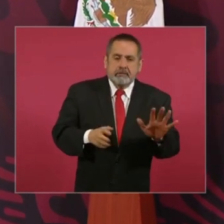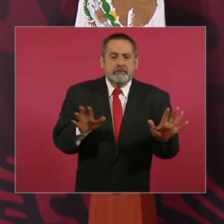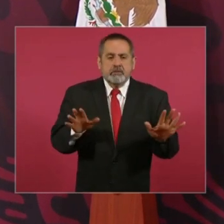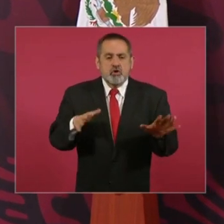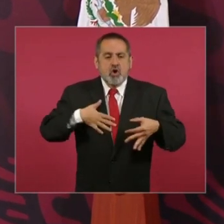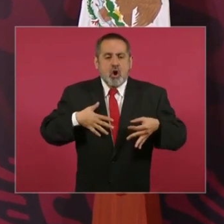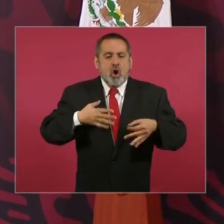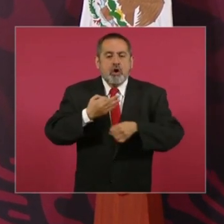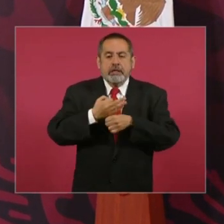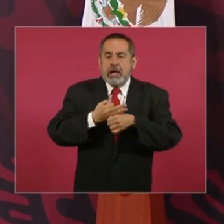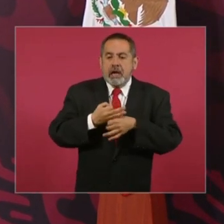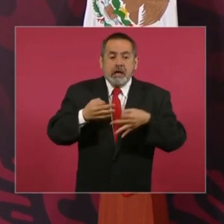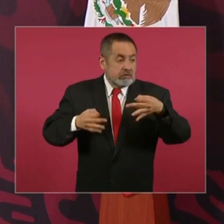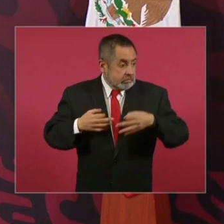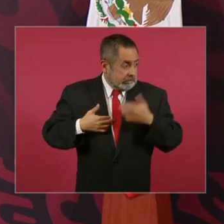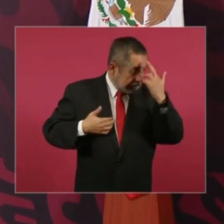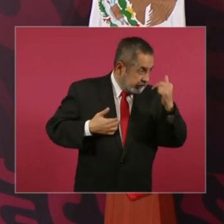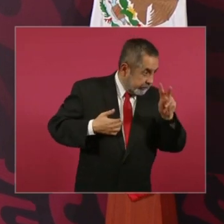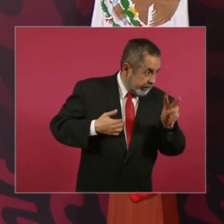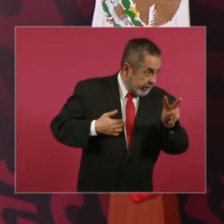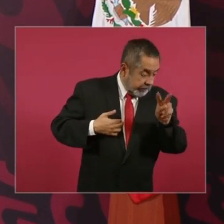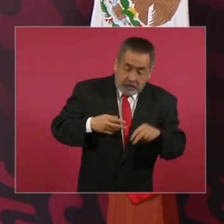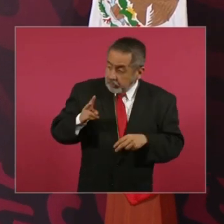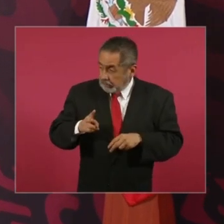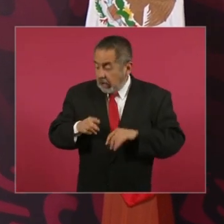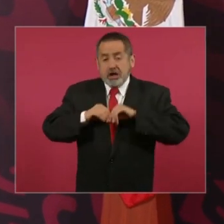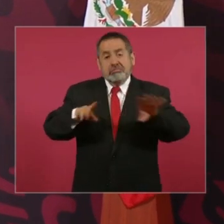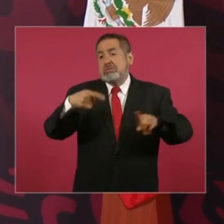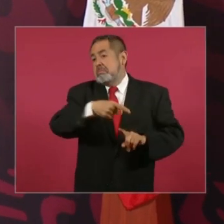hacer juicios sumarios.